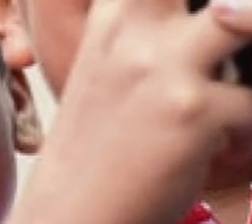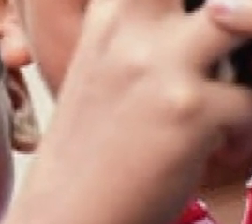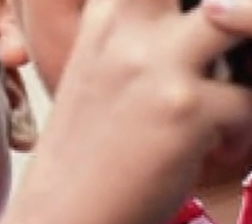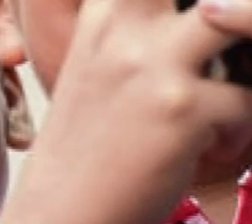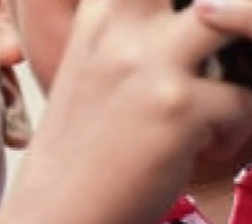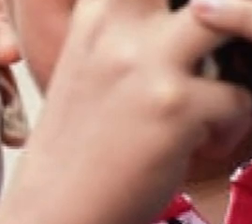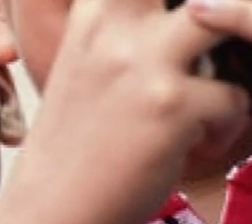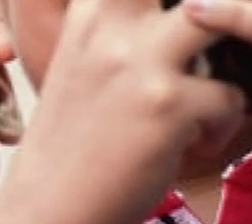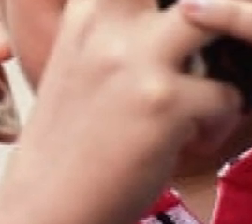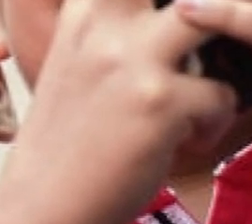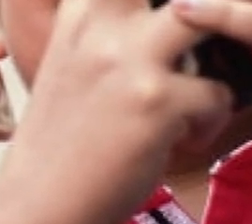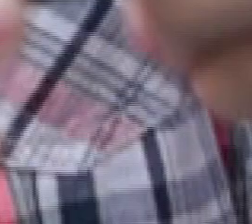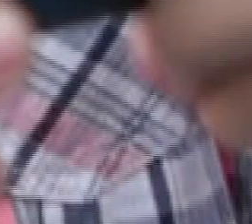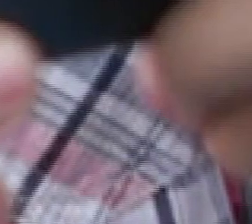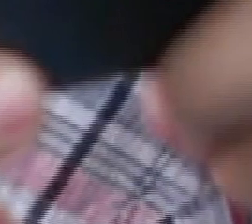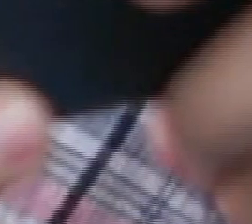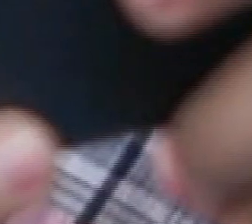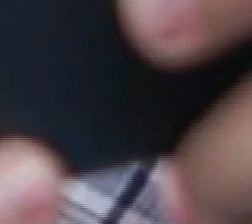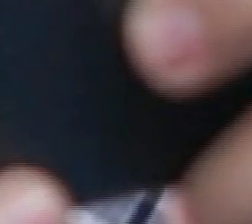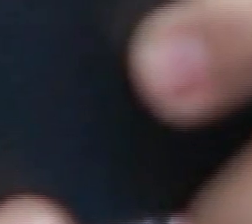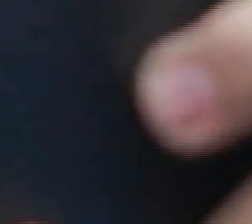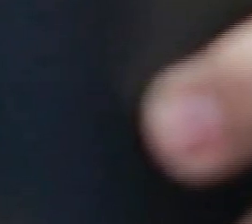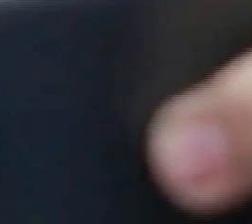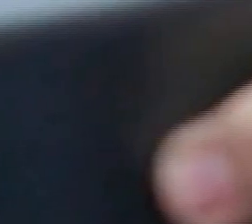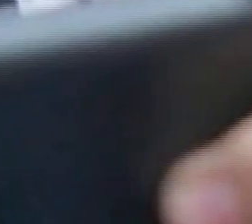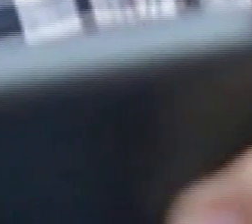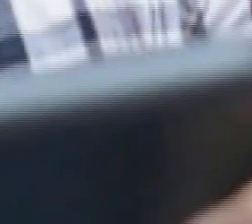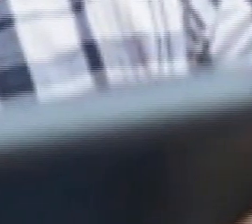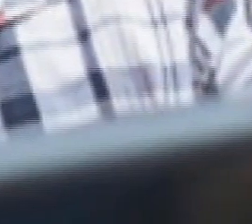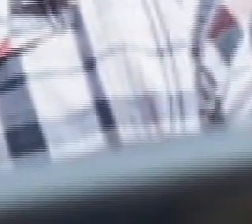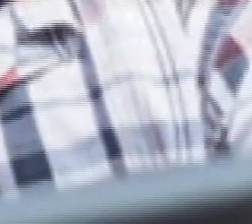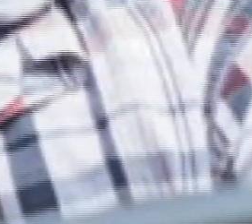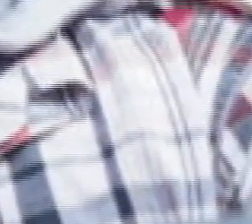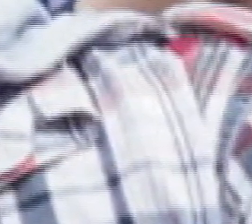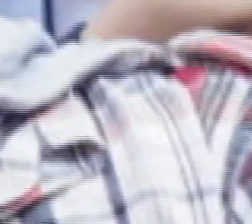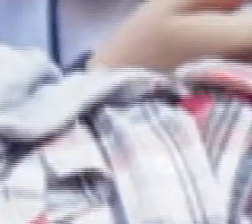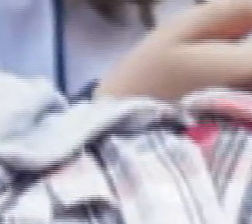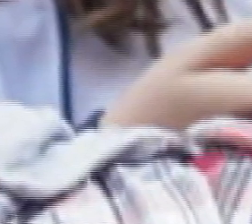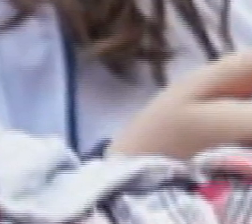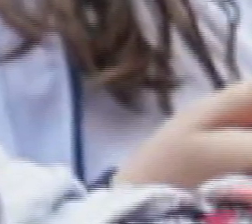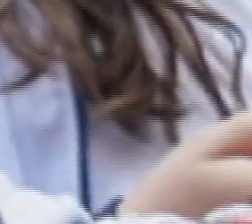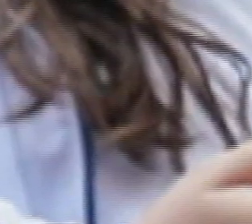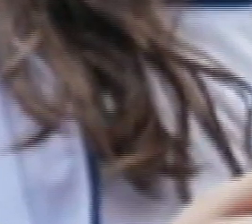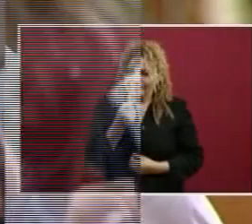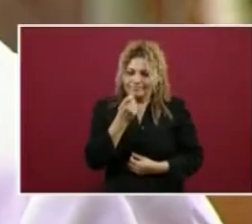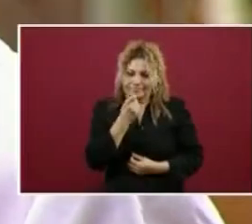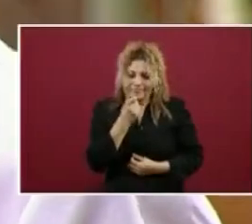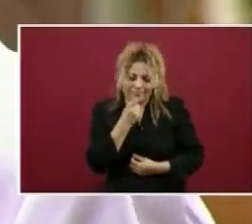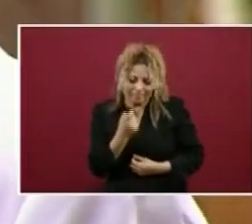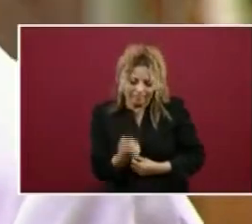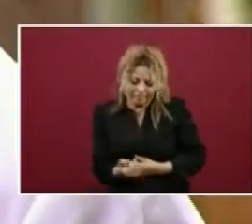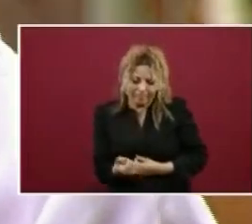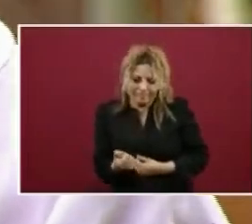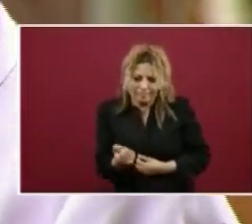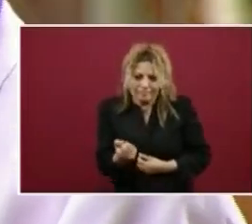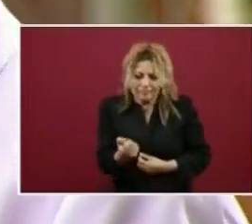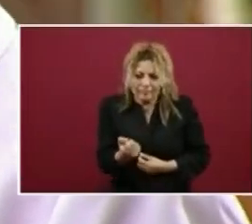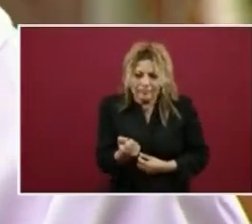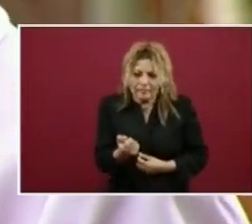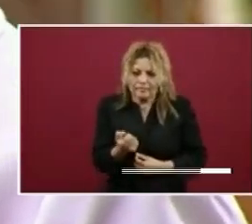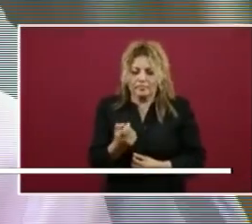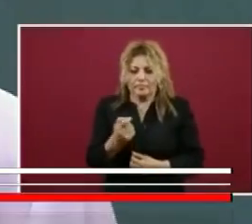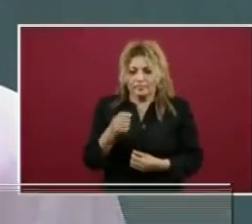los llamó a ser buenos mexicanos. También convivieron con la secretaria de Gobernación, Olga Sánchez Cordero. Quizá alguno de